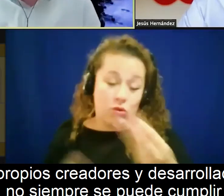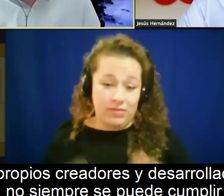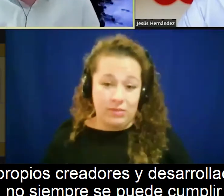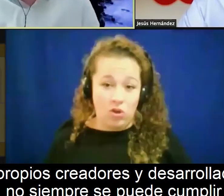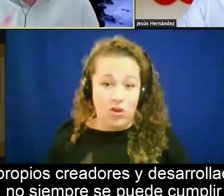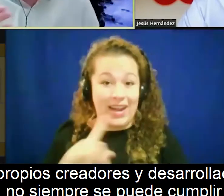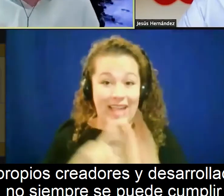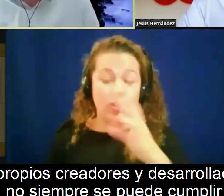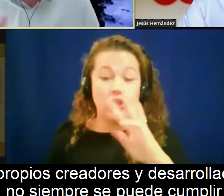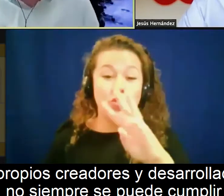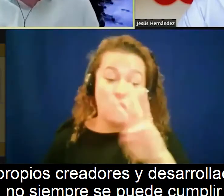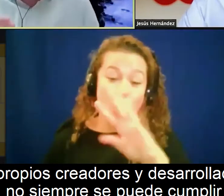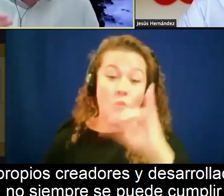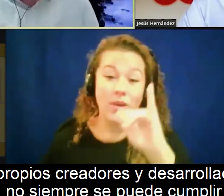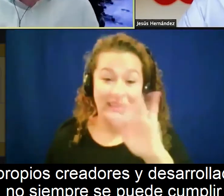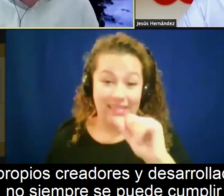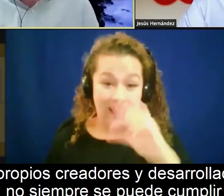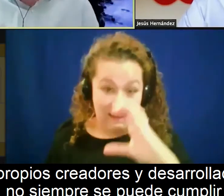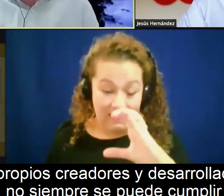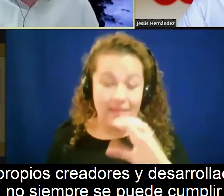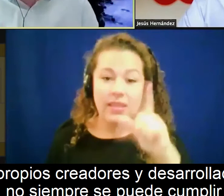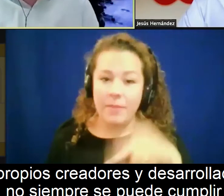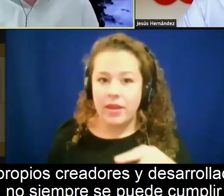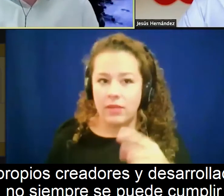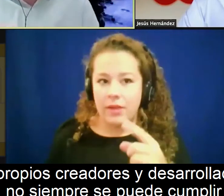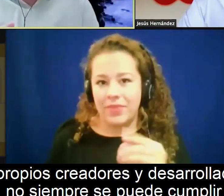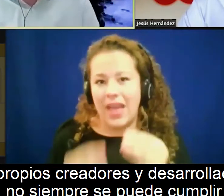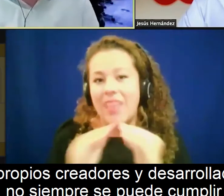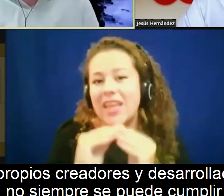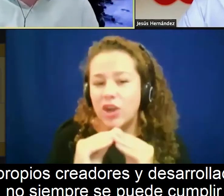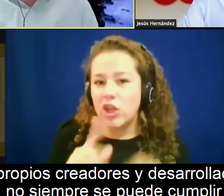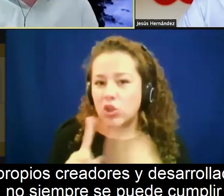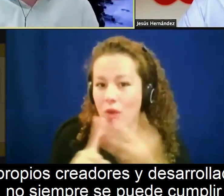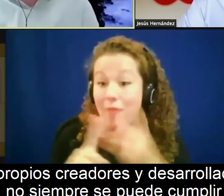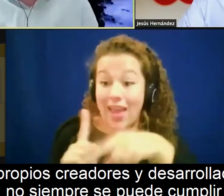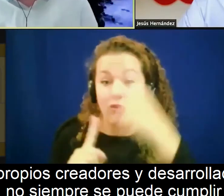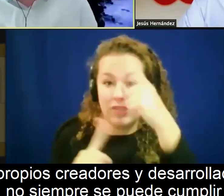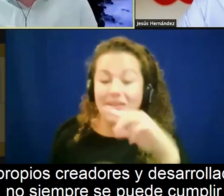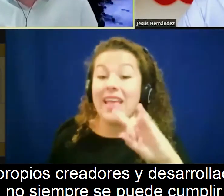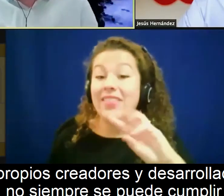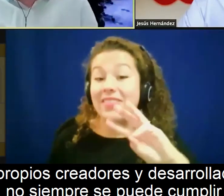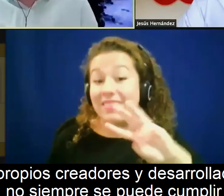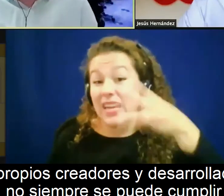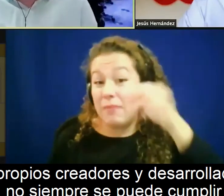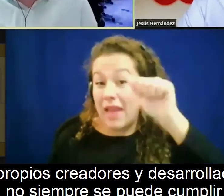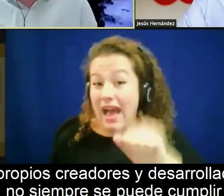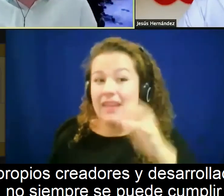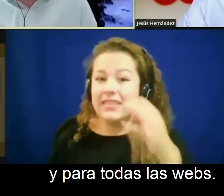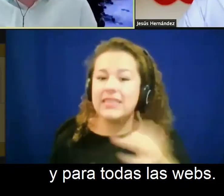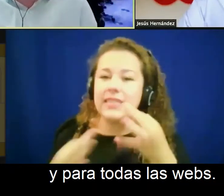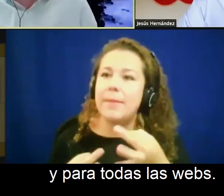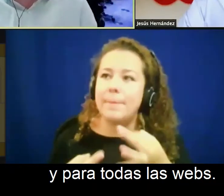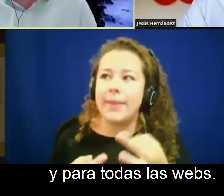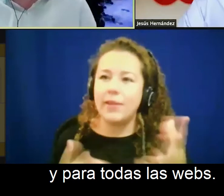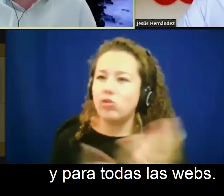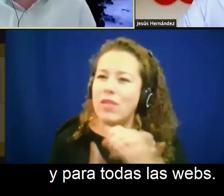creadores de WCAG y los desarrolladores web saben que la AAA no siempre se puede cumplir en todos los casos